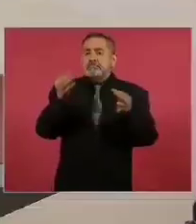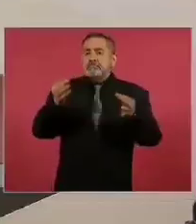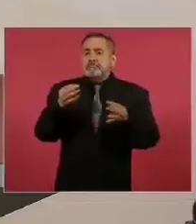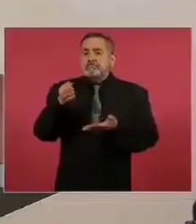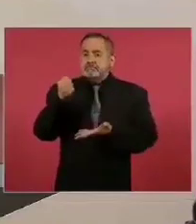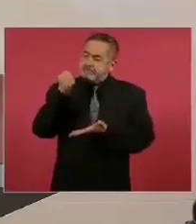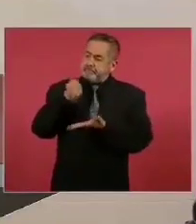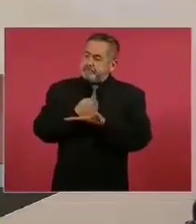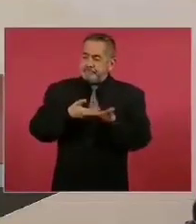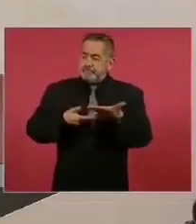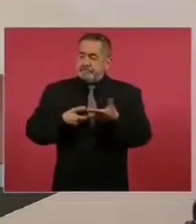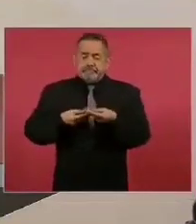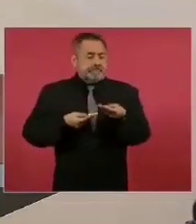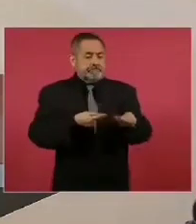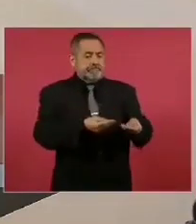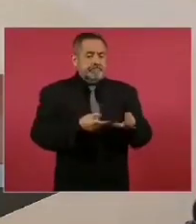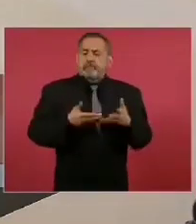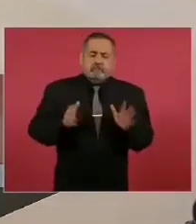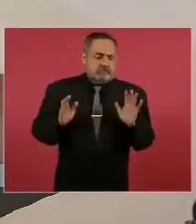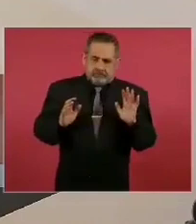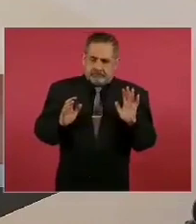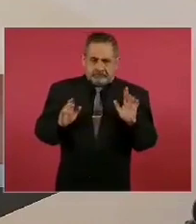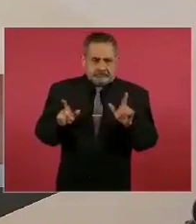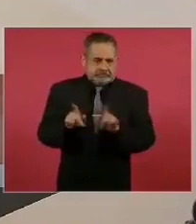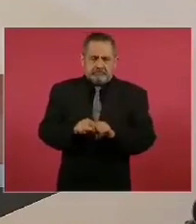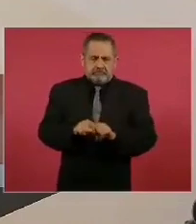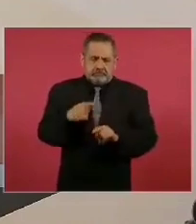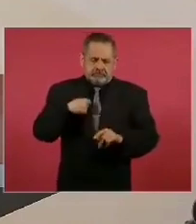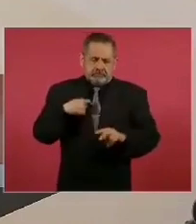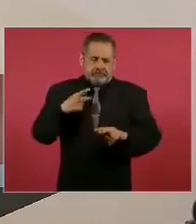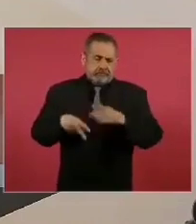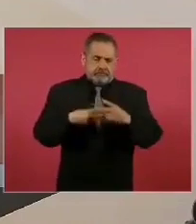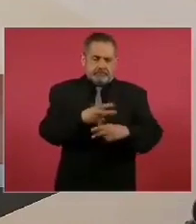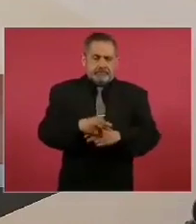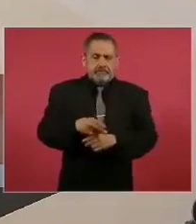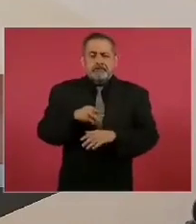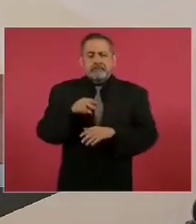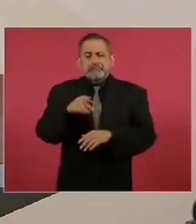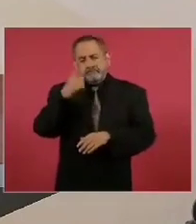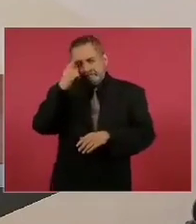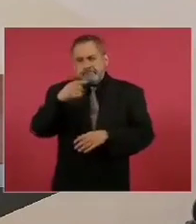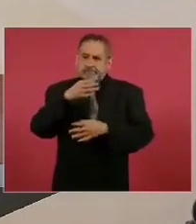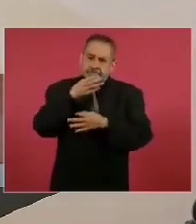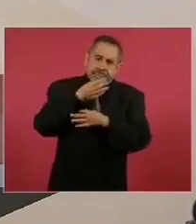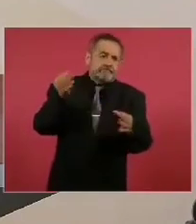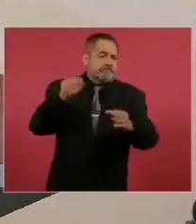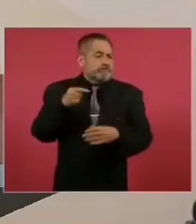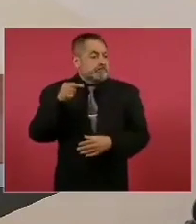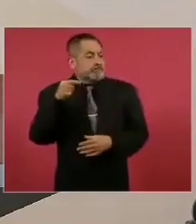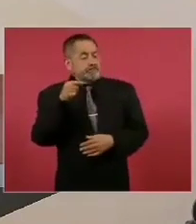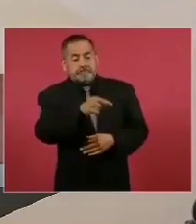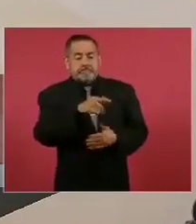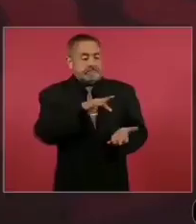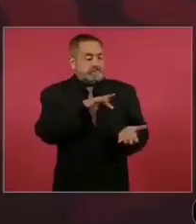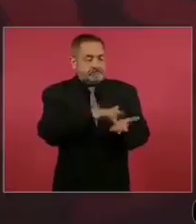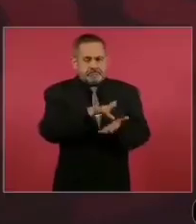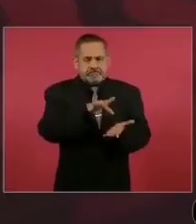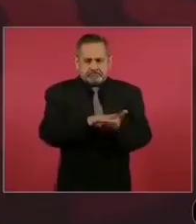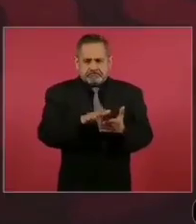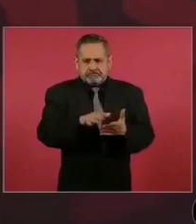anuncio que tiene que ver con eh el apoyo Hay que